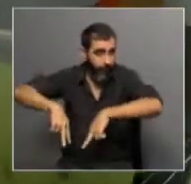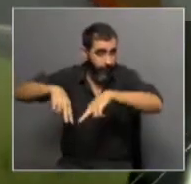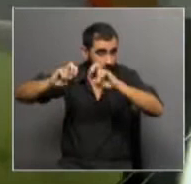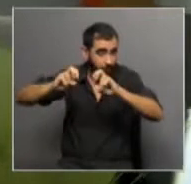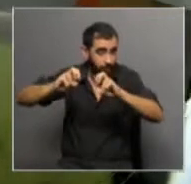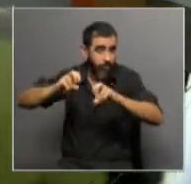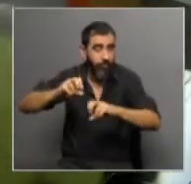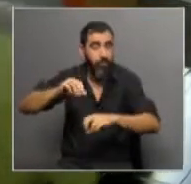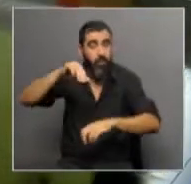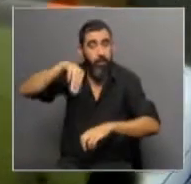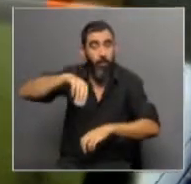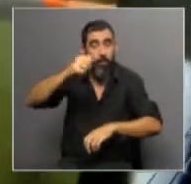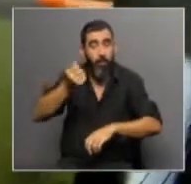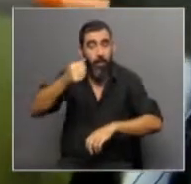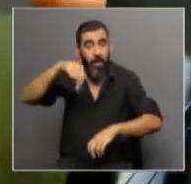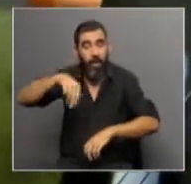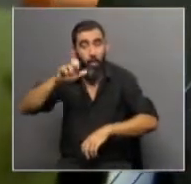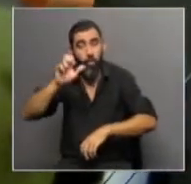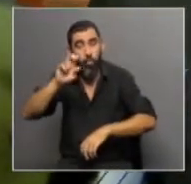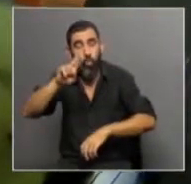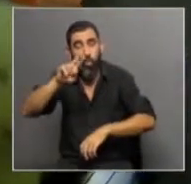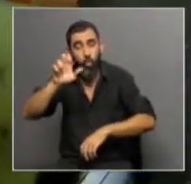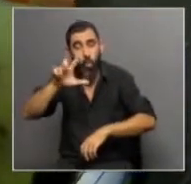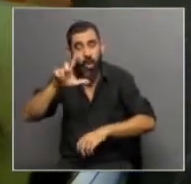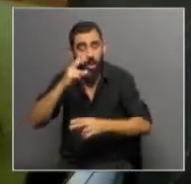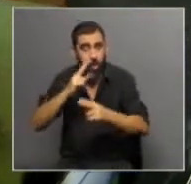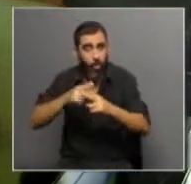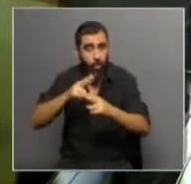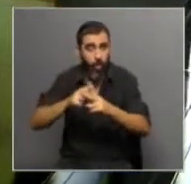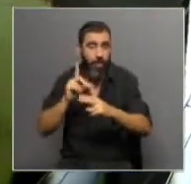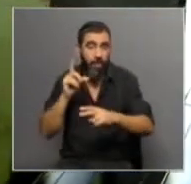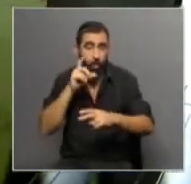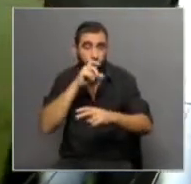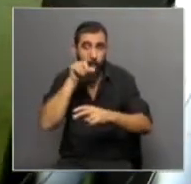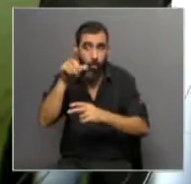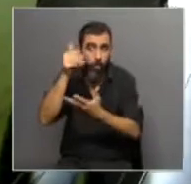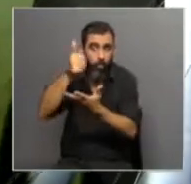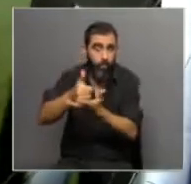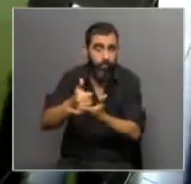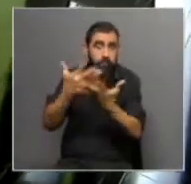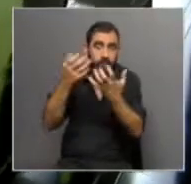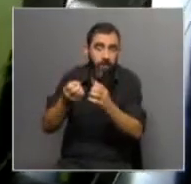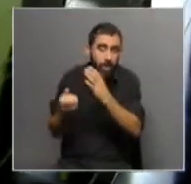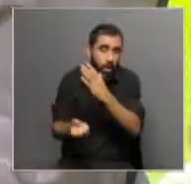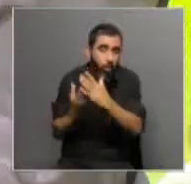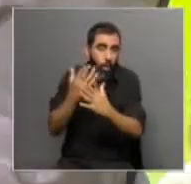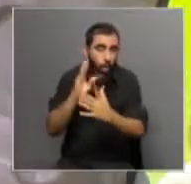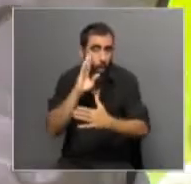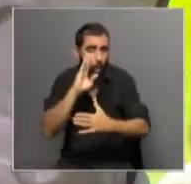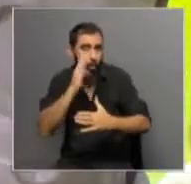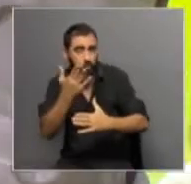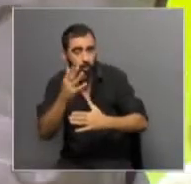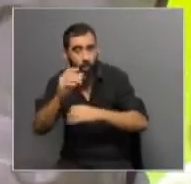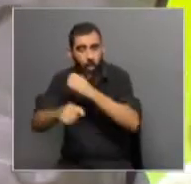Manuel Minteguiaga, del CENUR, de la sede de Tacuarembó, quiere actualizar esos conocimientos